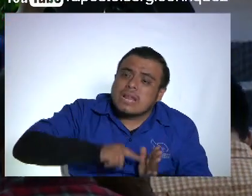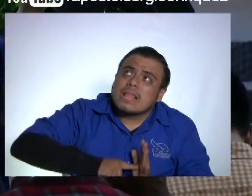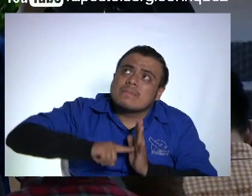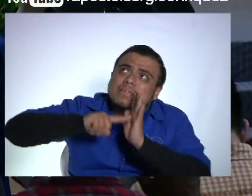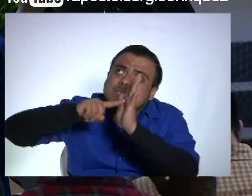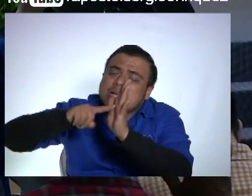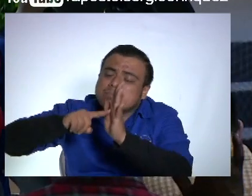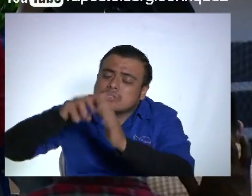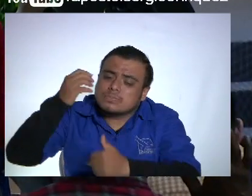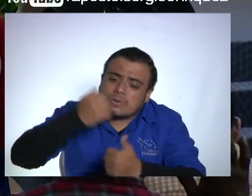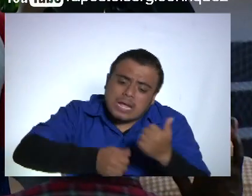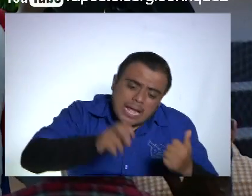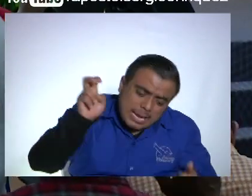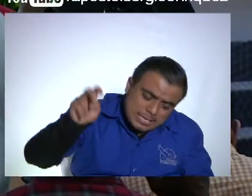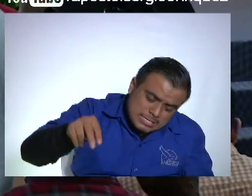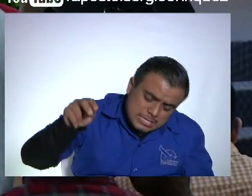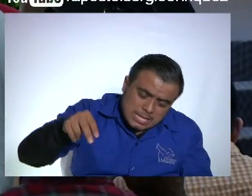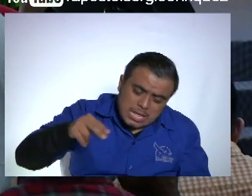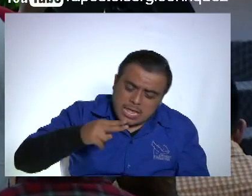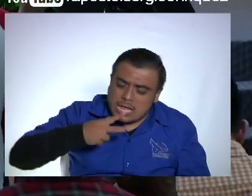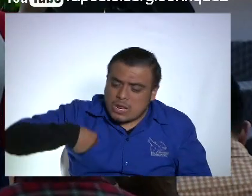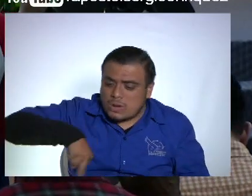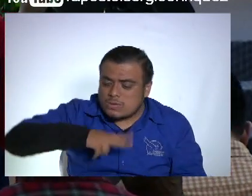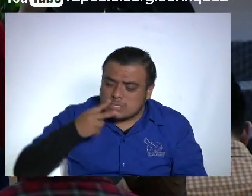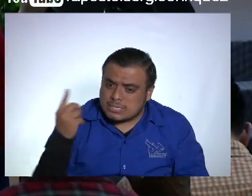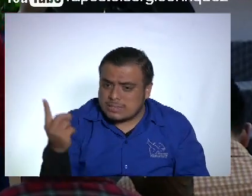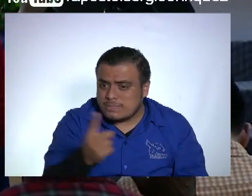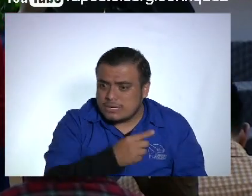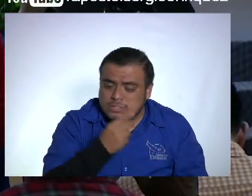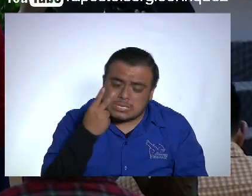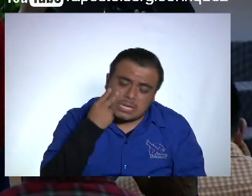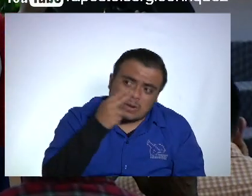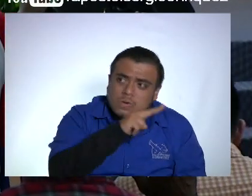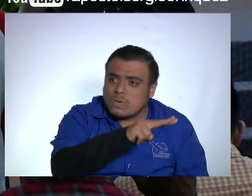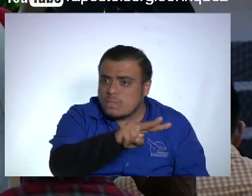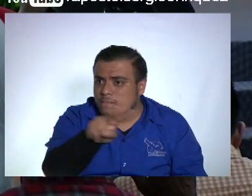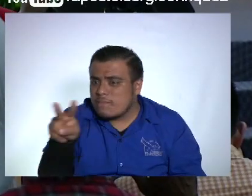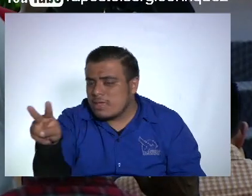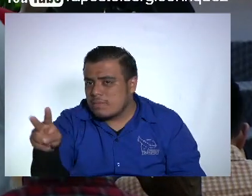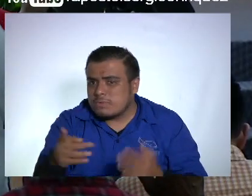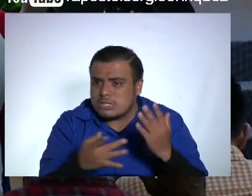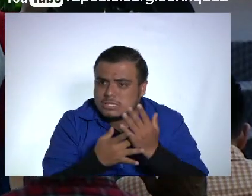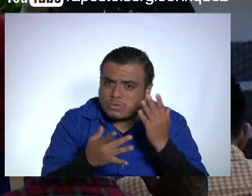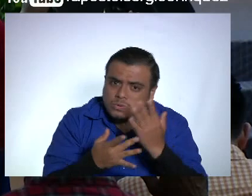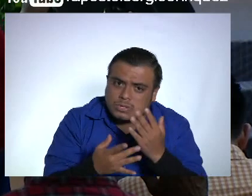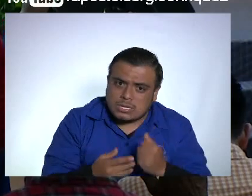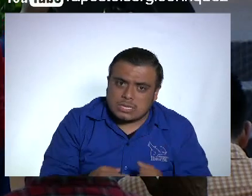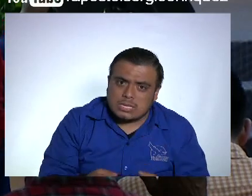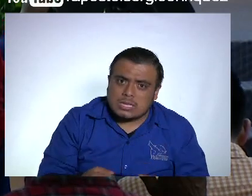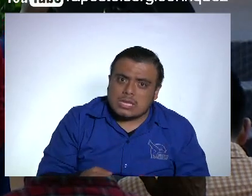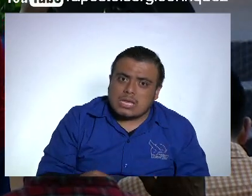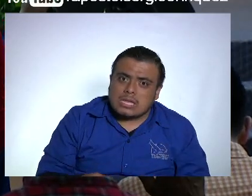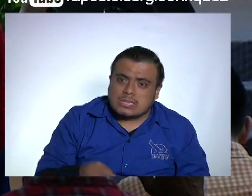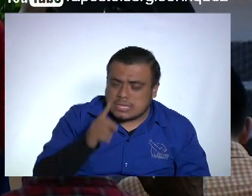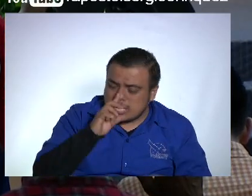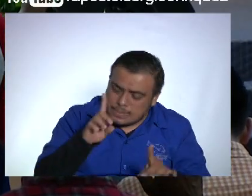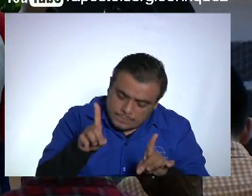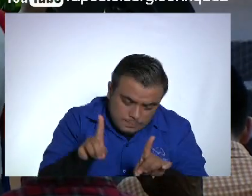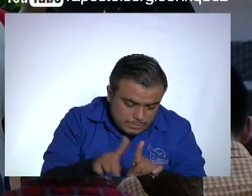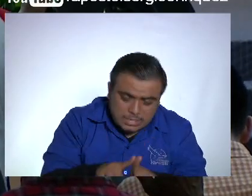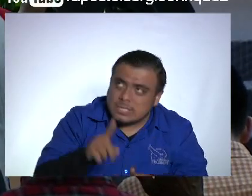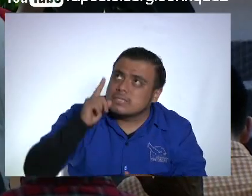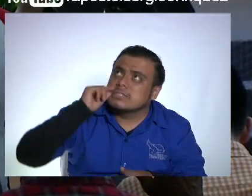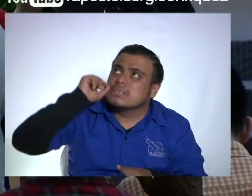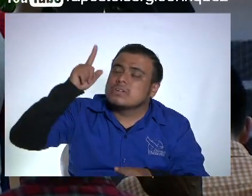por cada necesidad de nuestros hermanos que nos están viendo por cualquier medio, Padre bendito, hasta ahí, Señor,